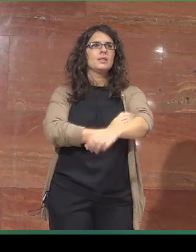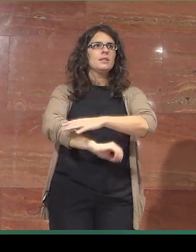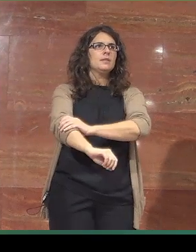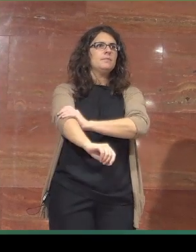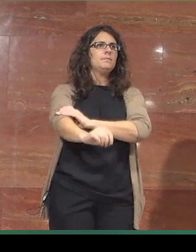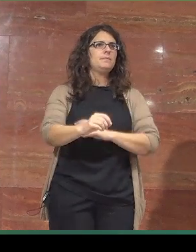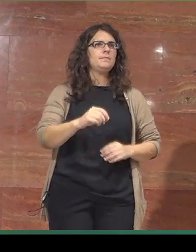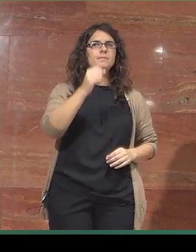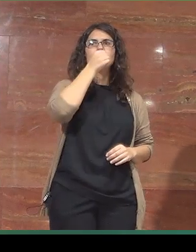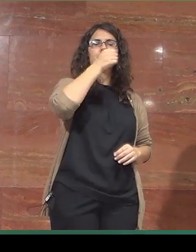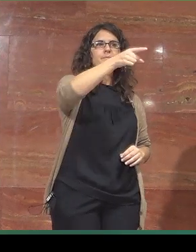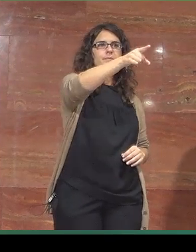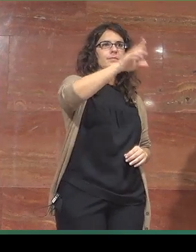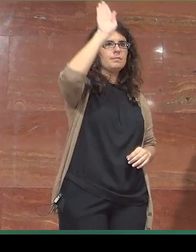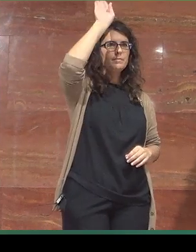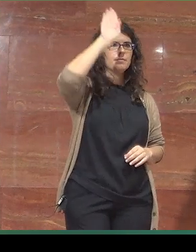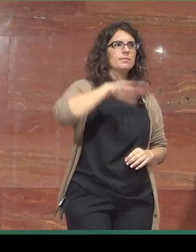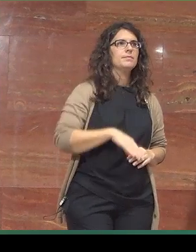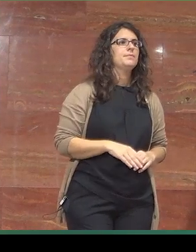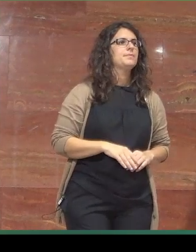Micrófono. Aquí, levantas la mano.